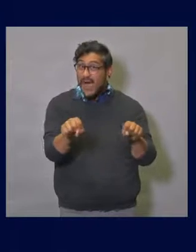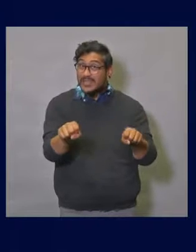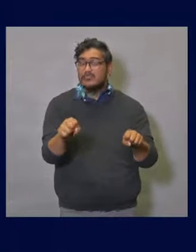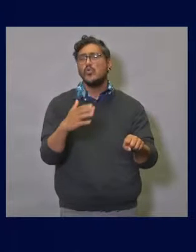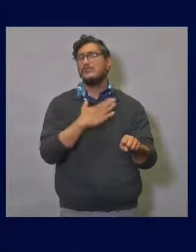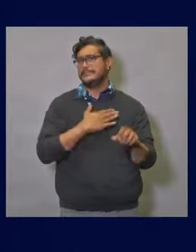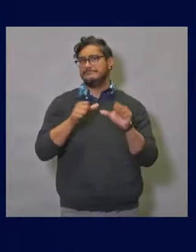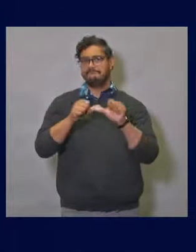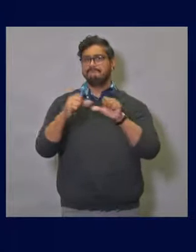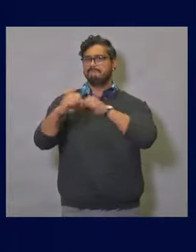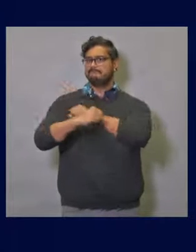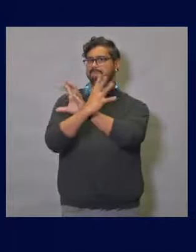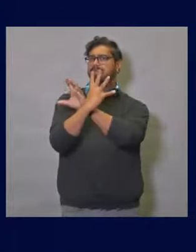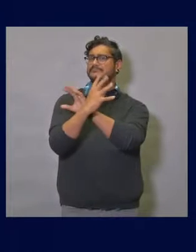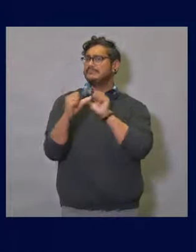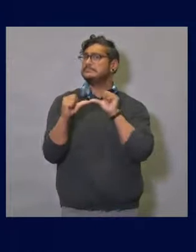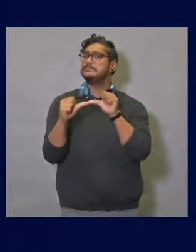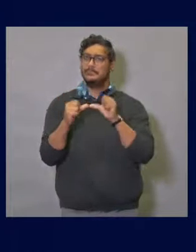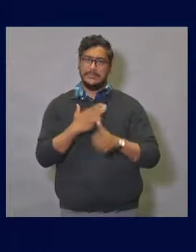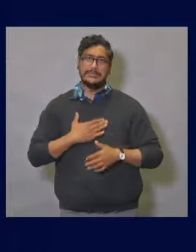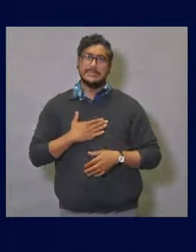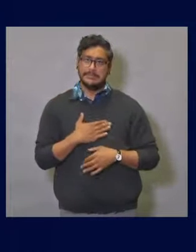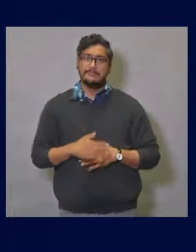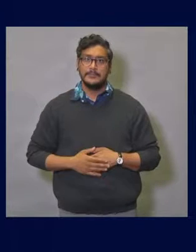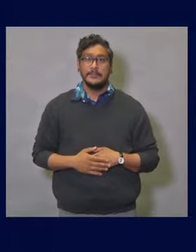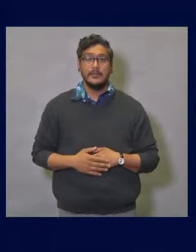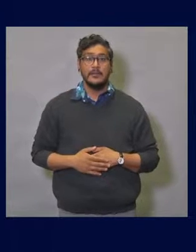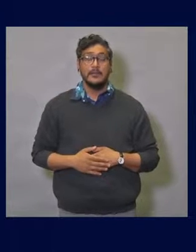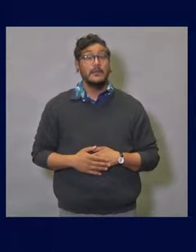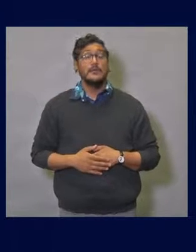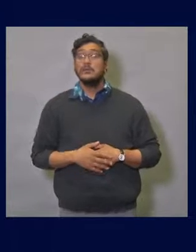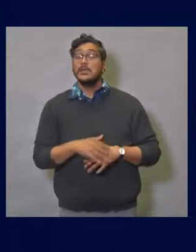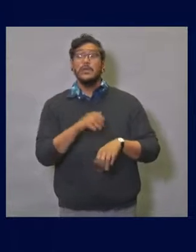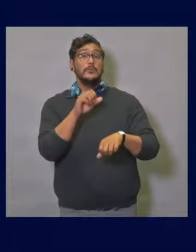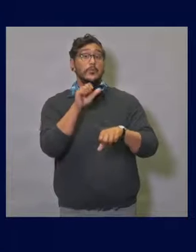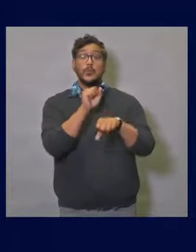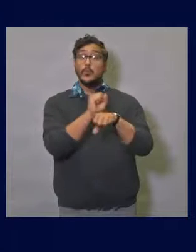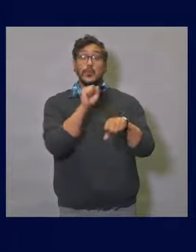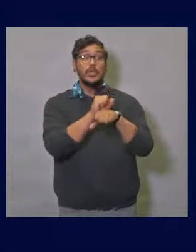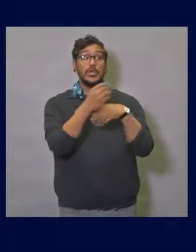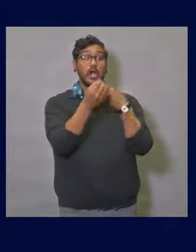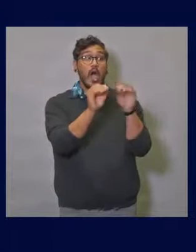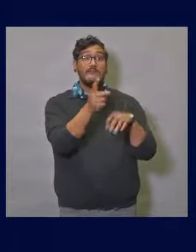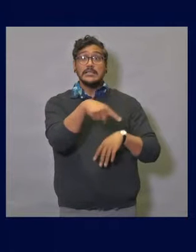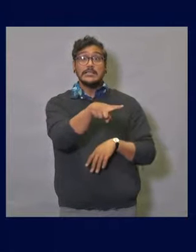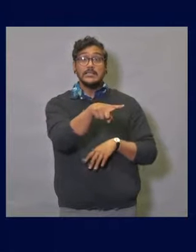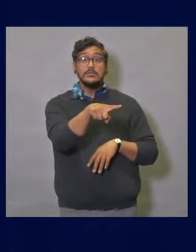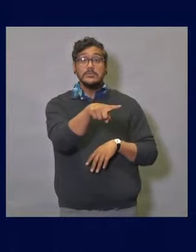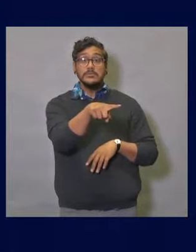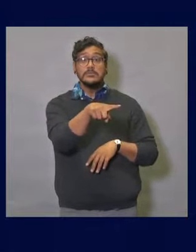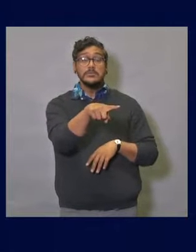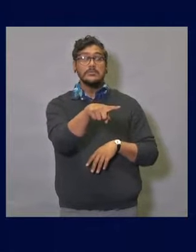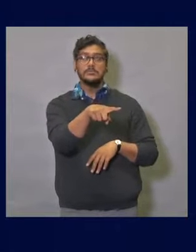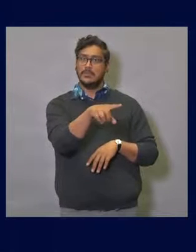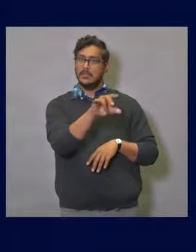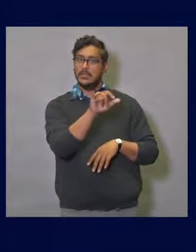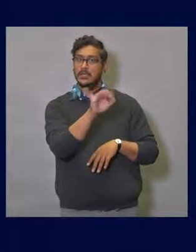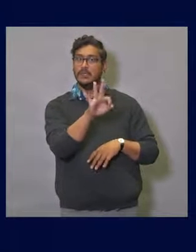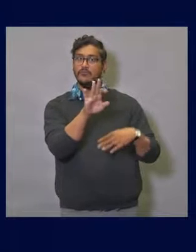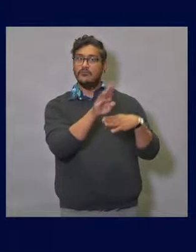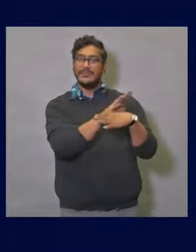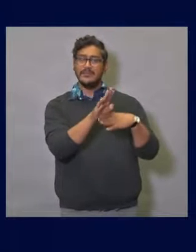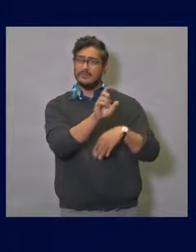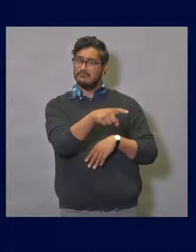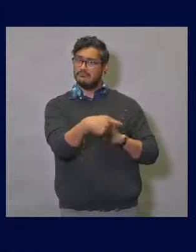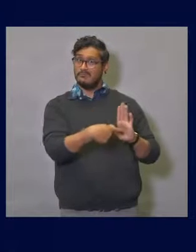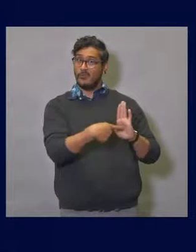posible. Para todos aquellos lugares de trabajo relacionados en labores de oficinas, los negocios que deben abrir